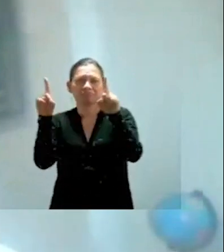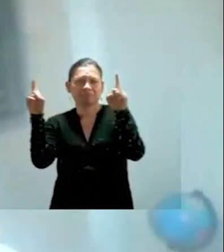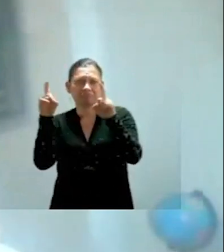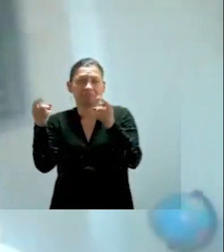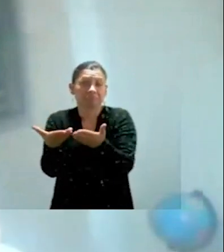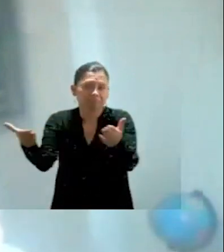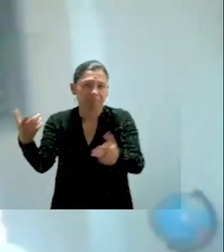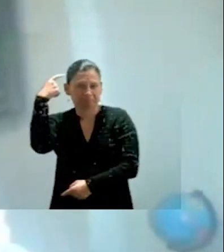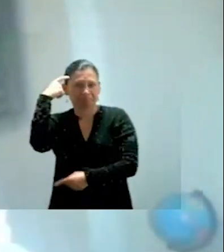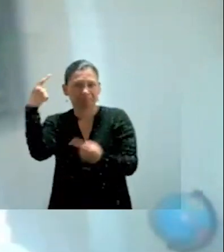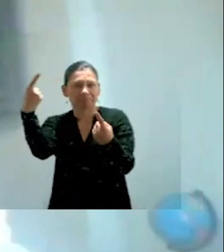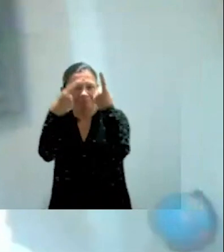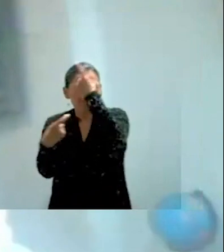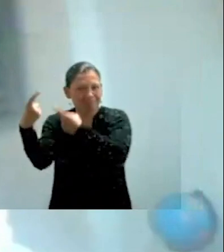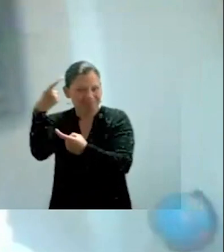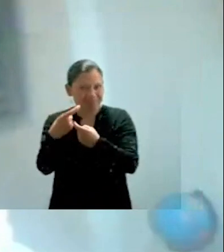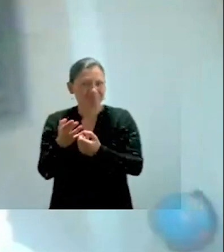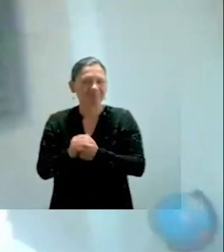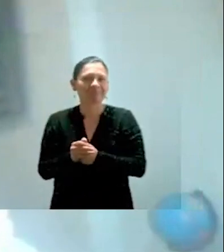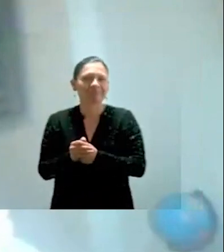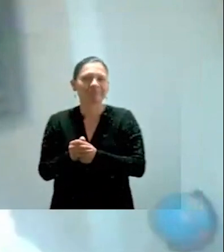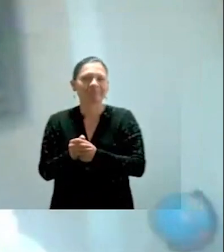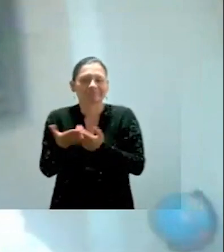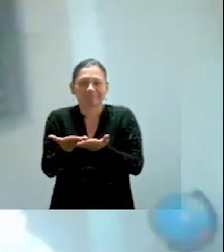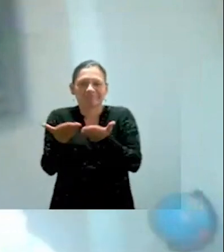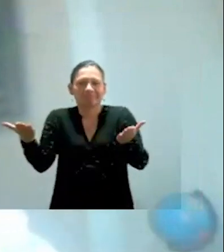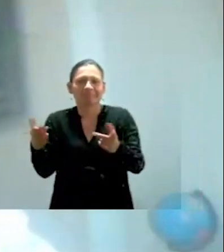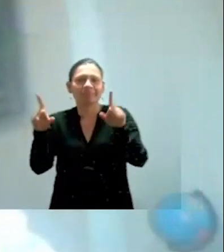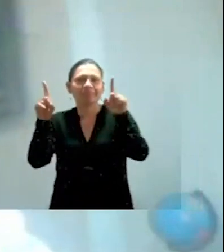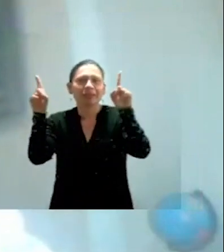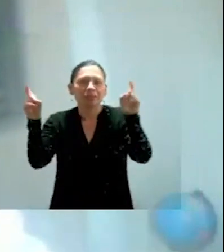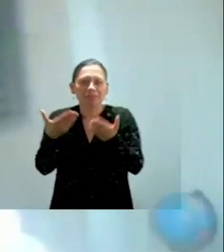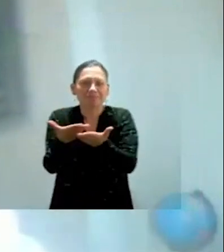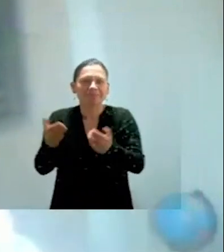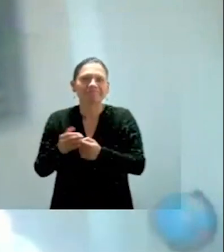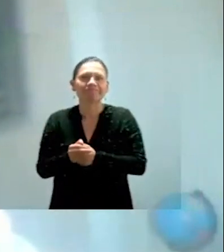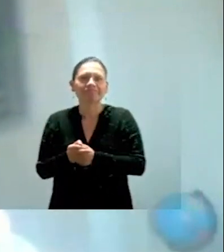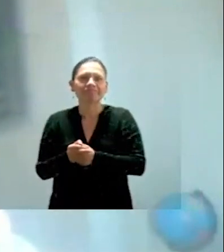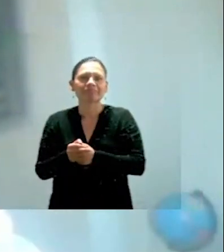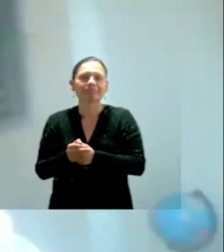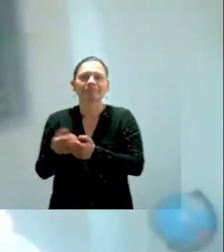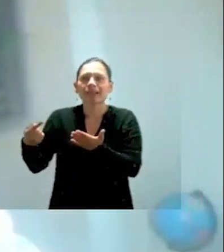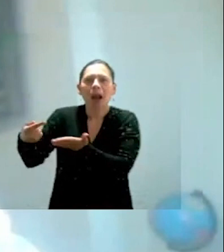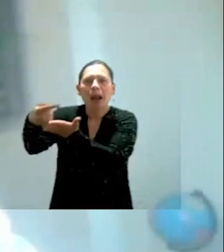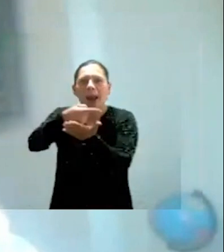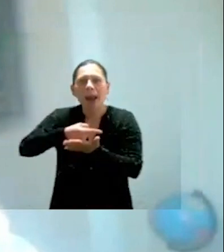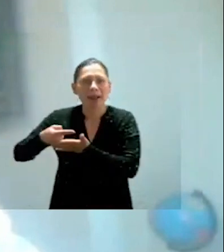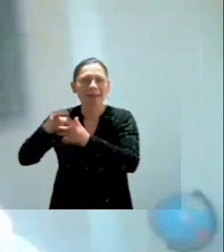sobre el tapete los temas preocupantes de la tutela en su evolución y desarrollo.